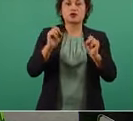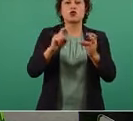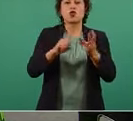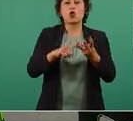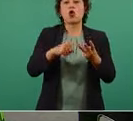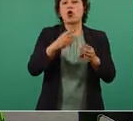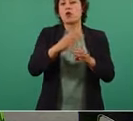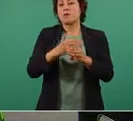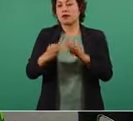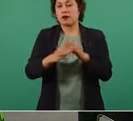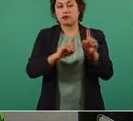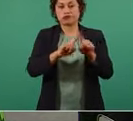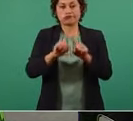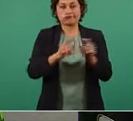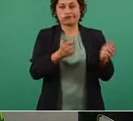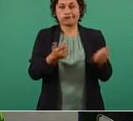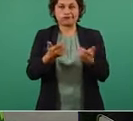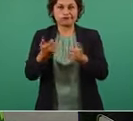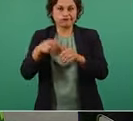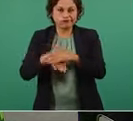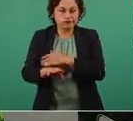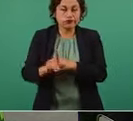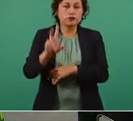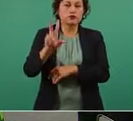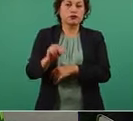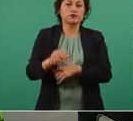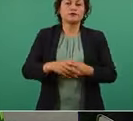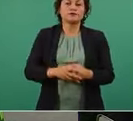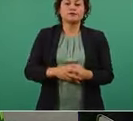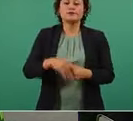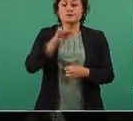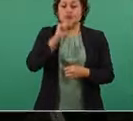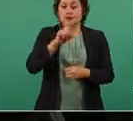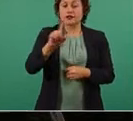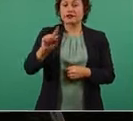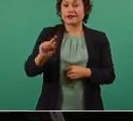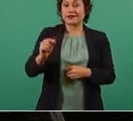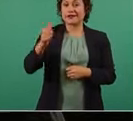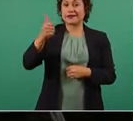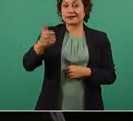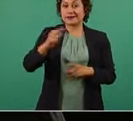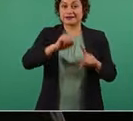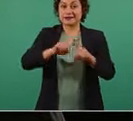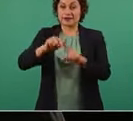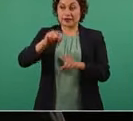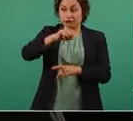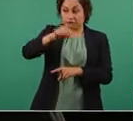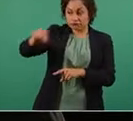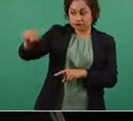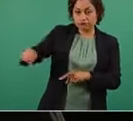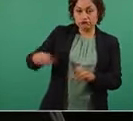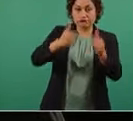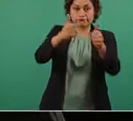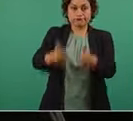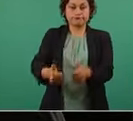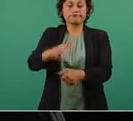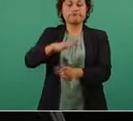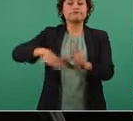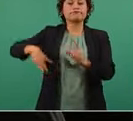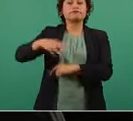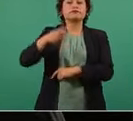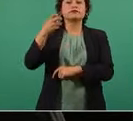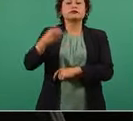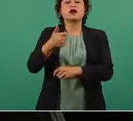ejerce presencia en las diferentes regiones del país a través de 76 estaciones navales avanzadas, que ello nos ayuda a contribuir